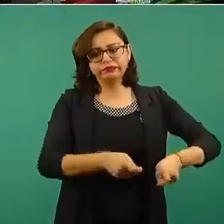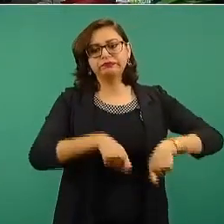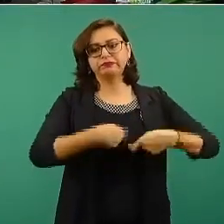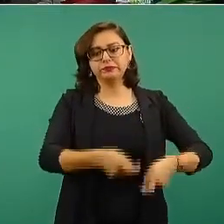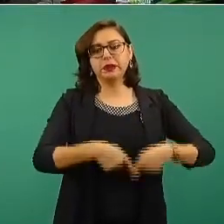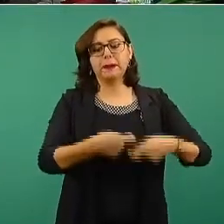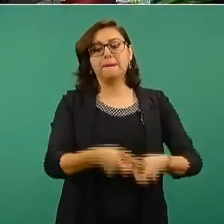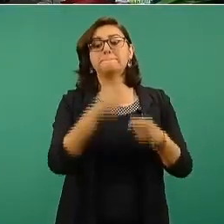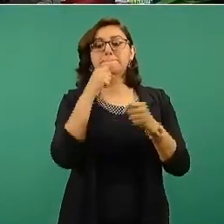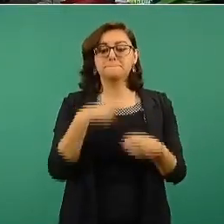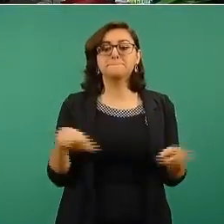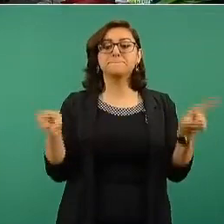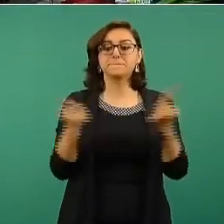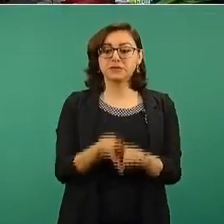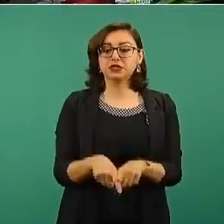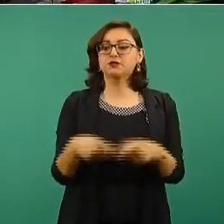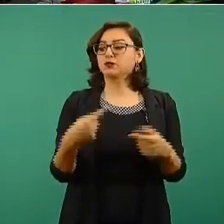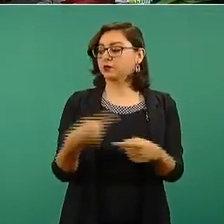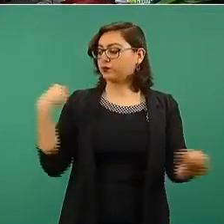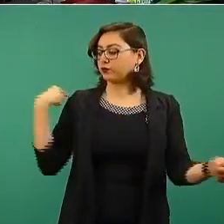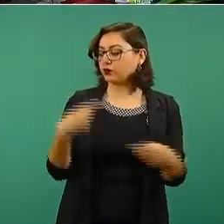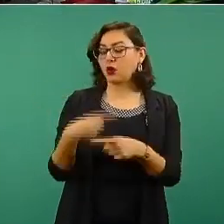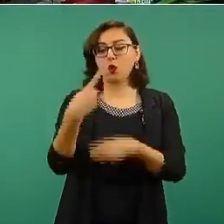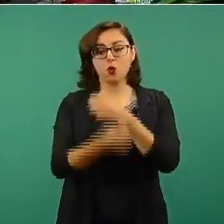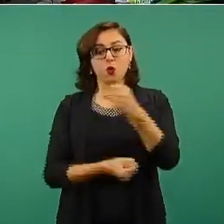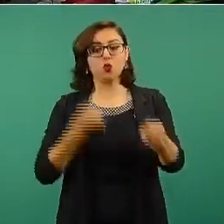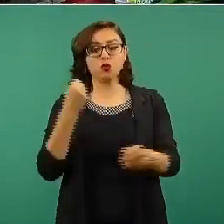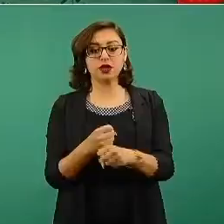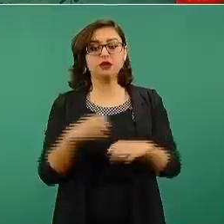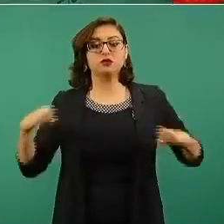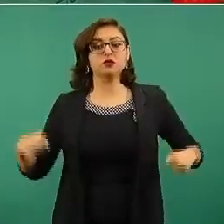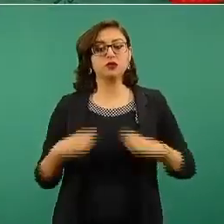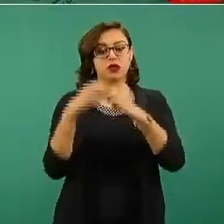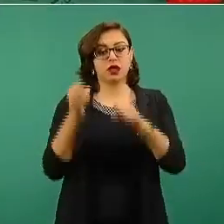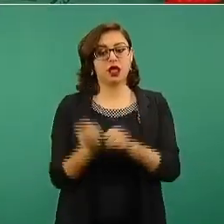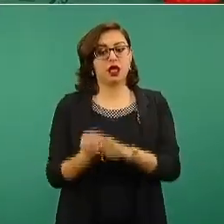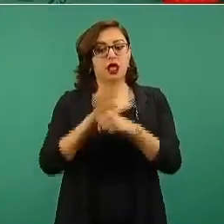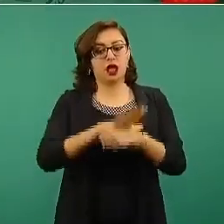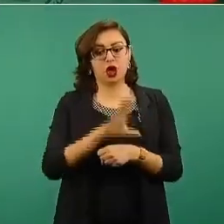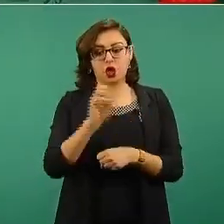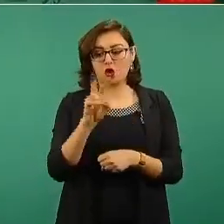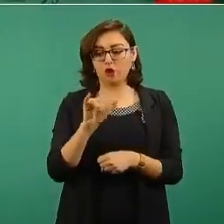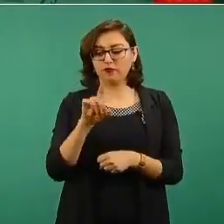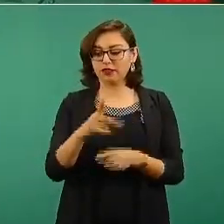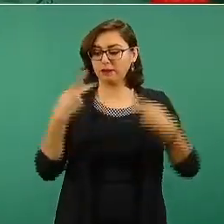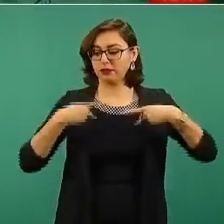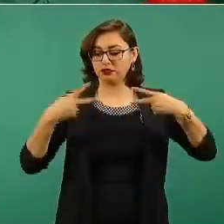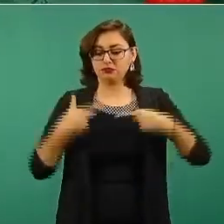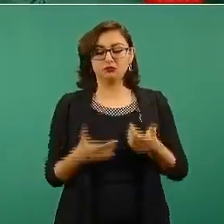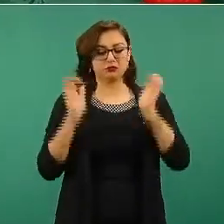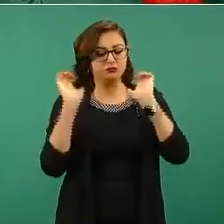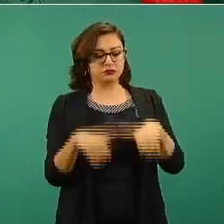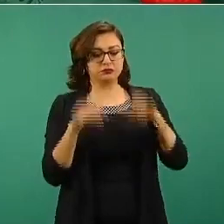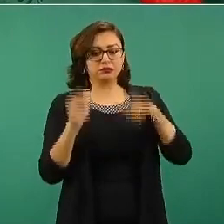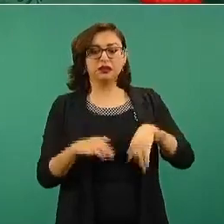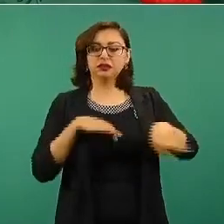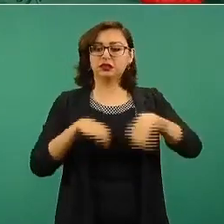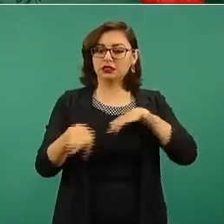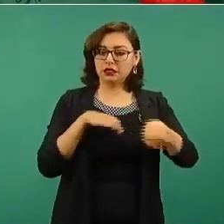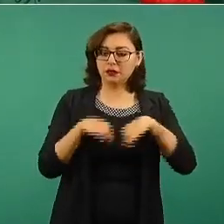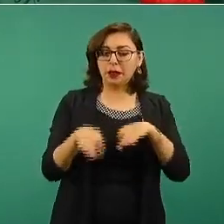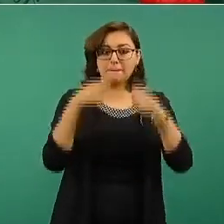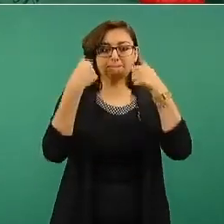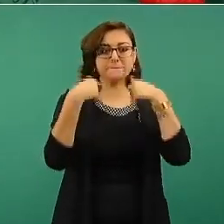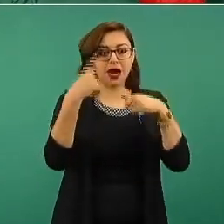se contrataron por la emergencia del COVID no sean despedidos una vez que